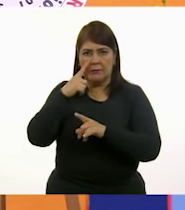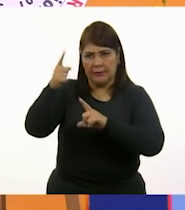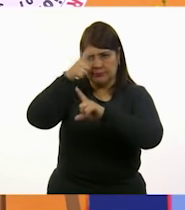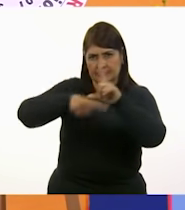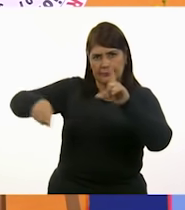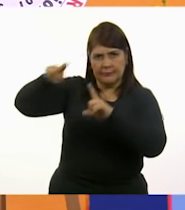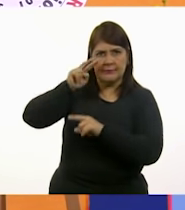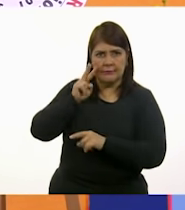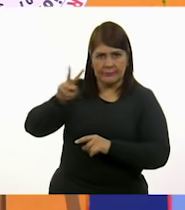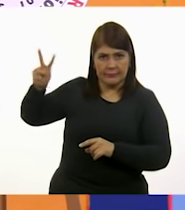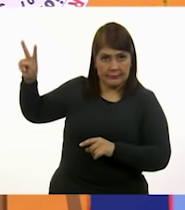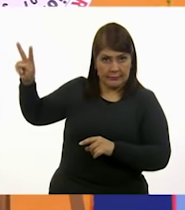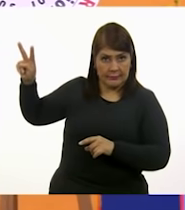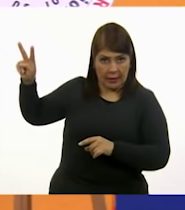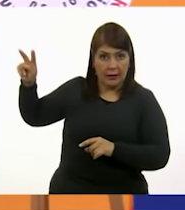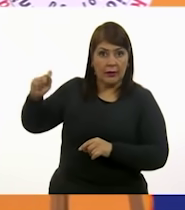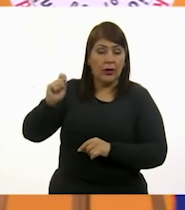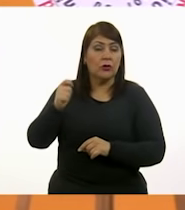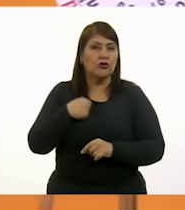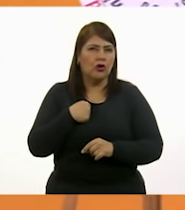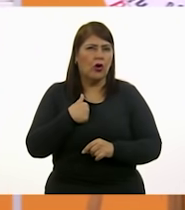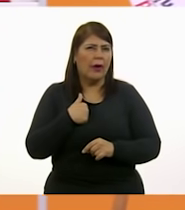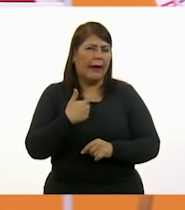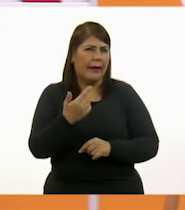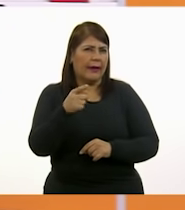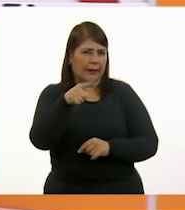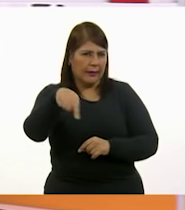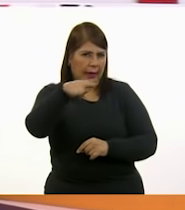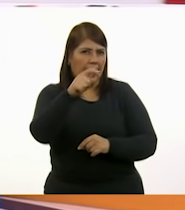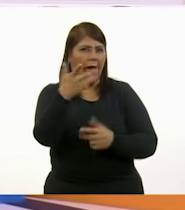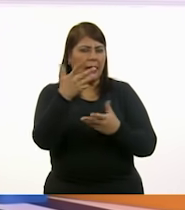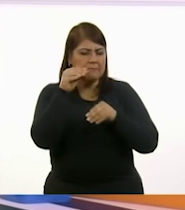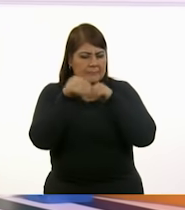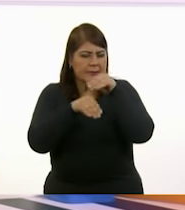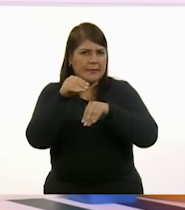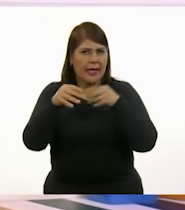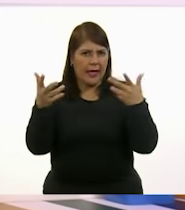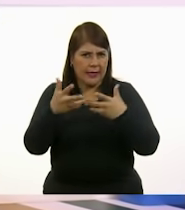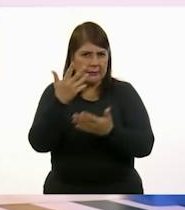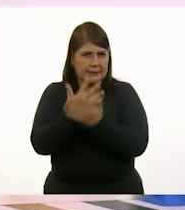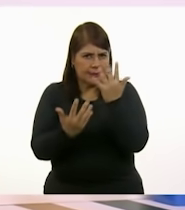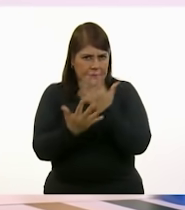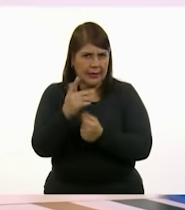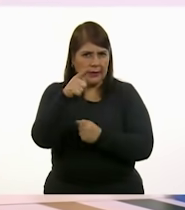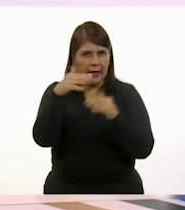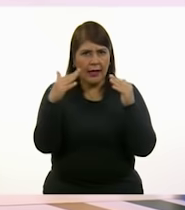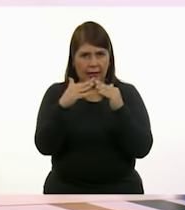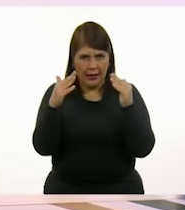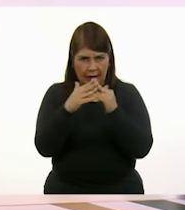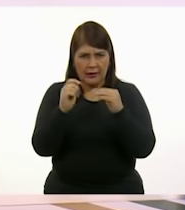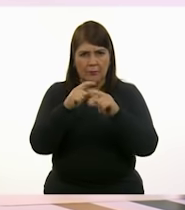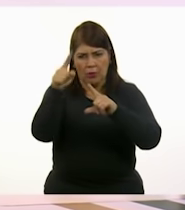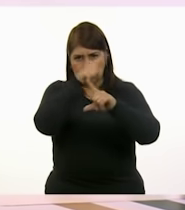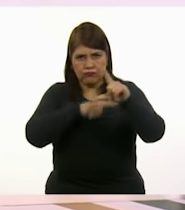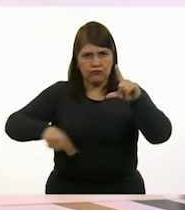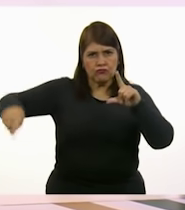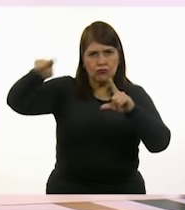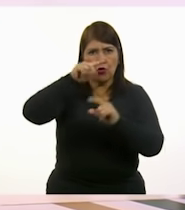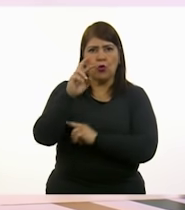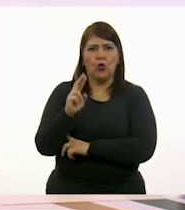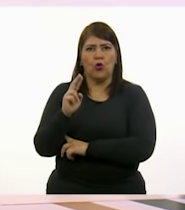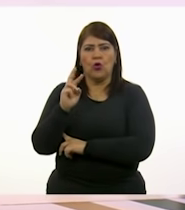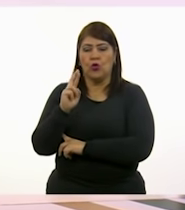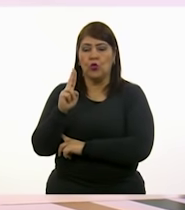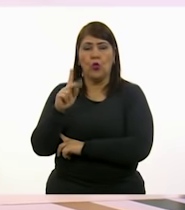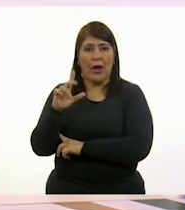bien Ustedes en casa yo los invito a hacer una ruleta como esta Miren, es muy fácil Solamente